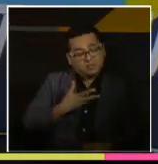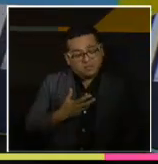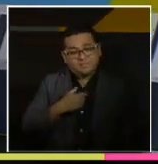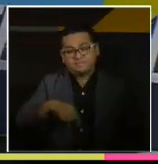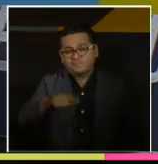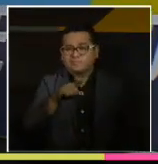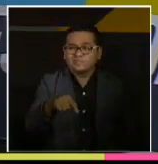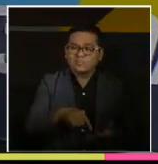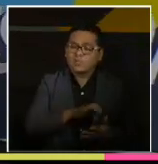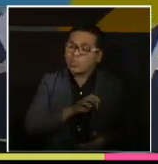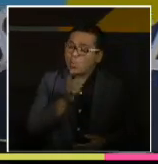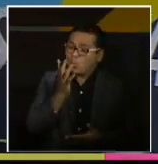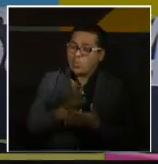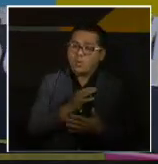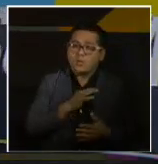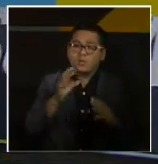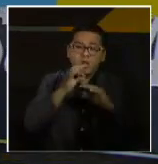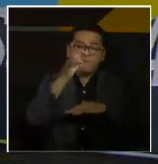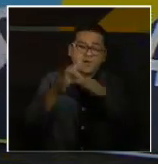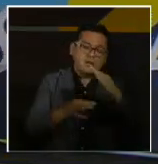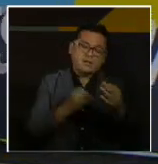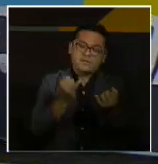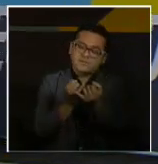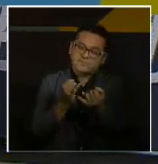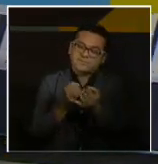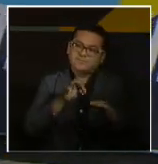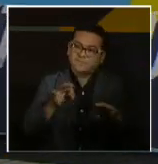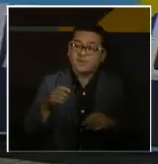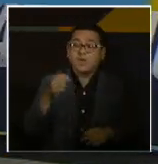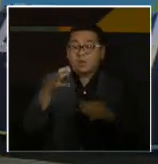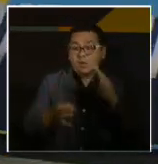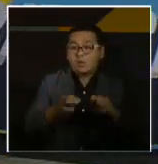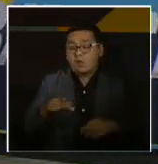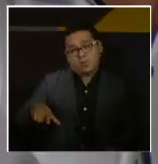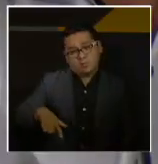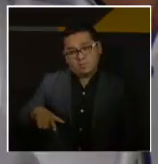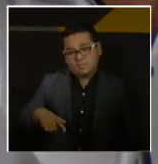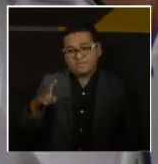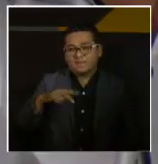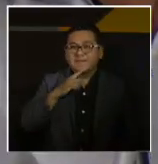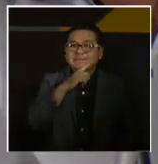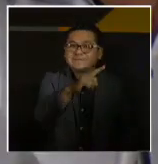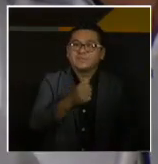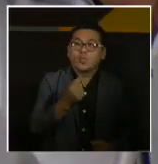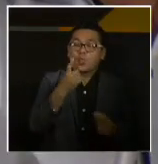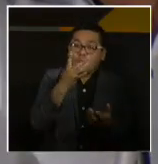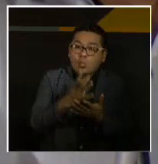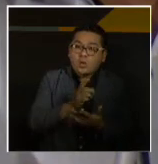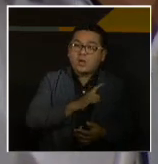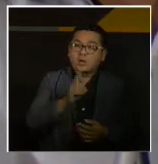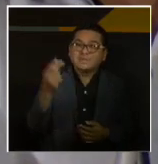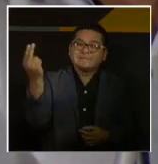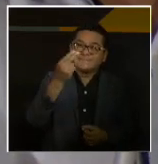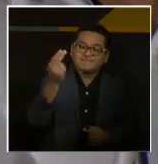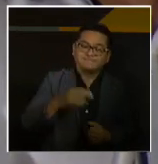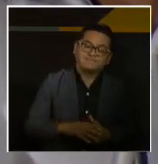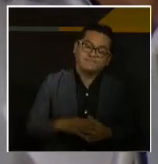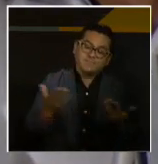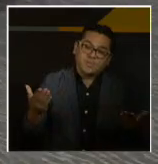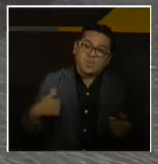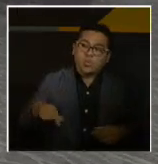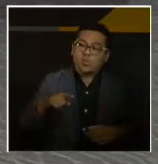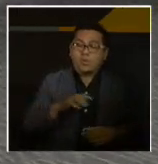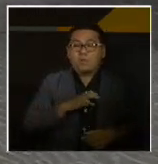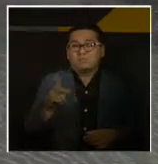generar las condiciones no solamente de información, sino de certeza jurídica. El gobierno tiene que estar solamente donde se le necesita y si